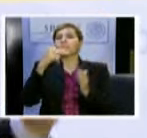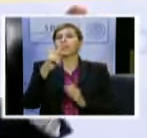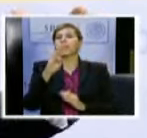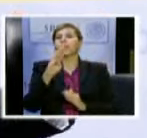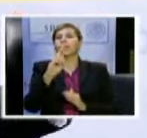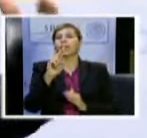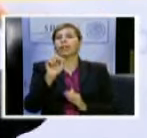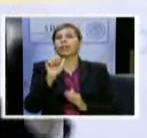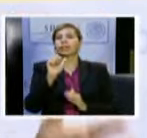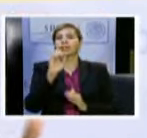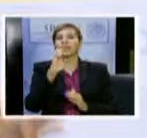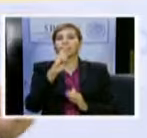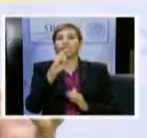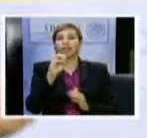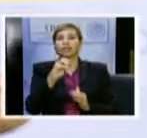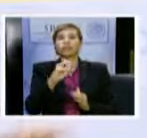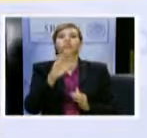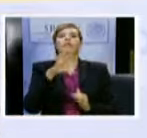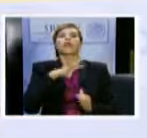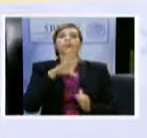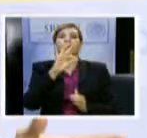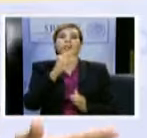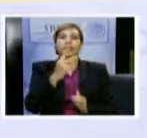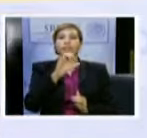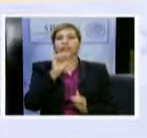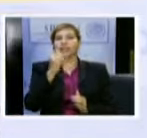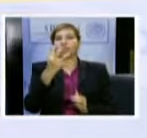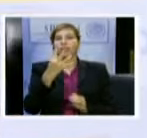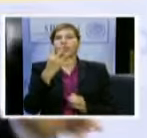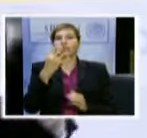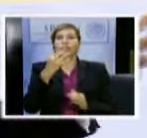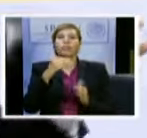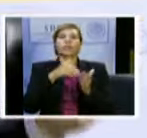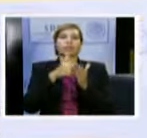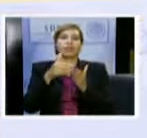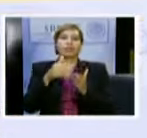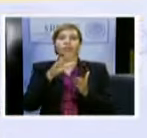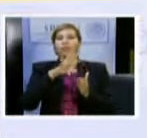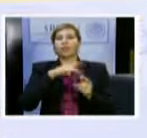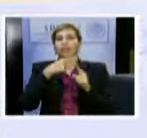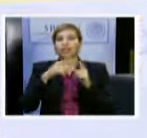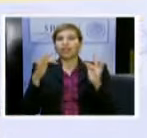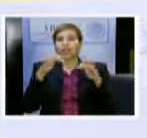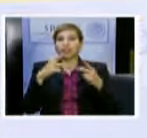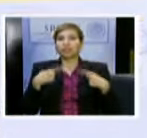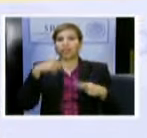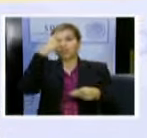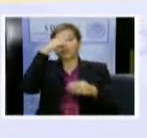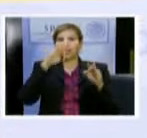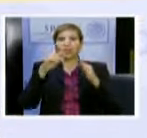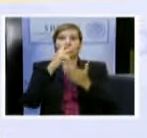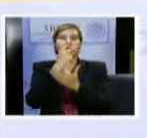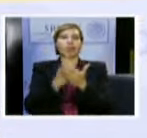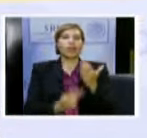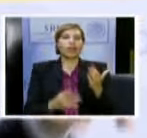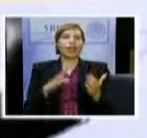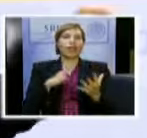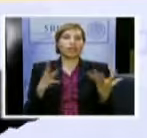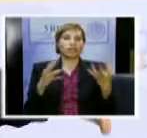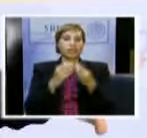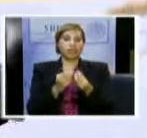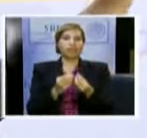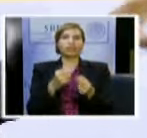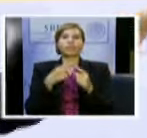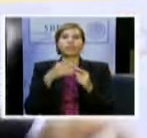de 42 al 64 aproximadamente 4,5 millones de mexicanos trabajaron en este programa, y que obviamente también marca